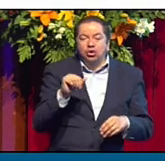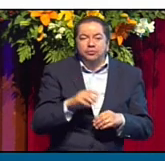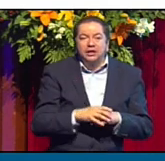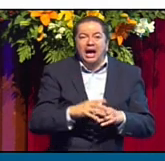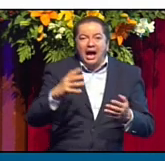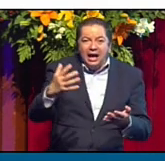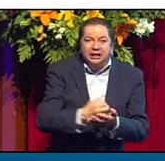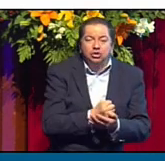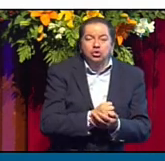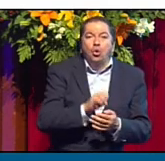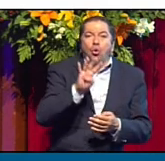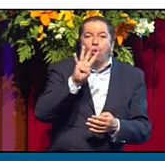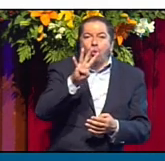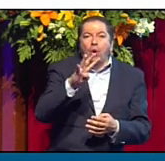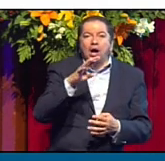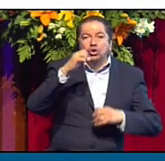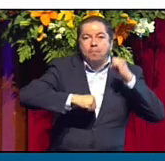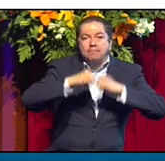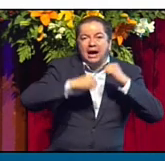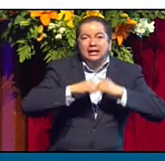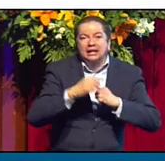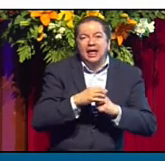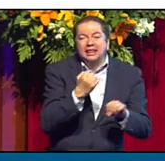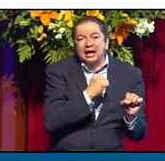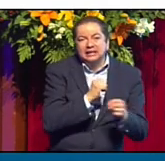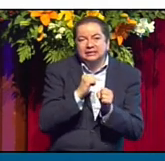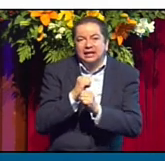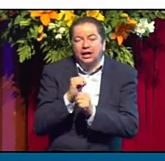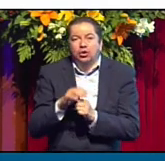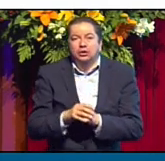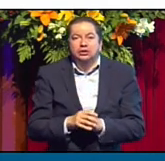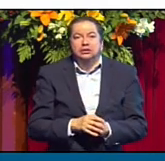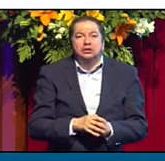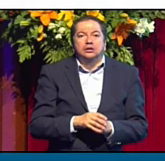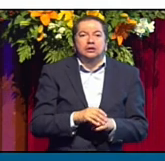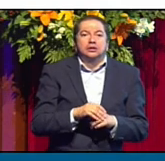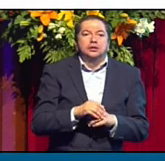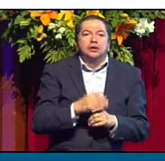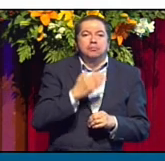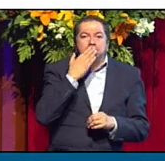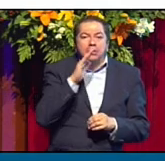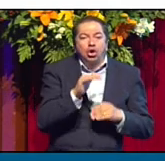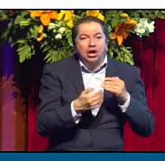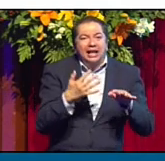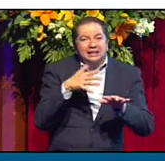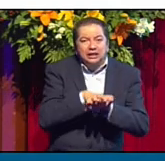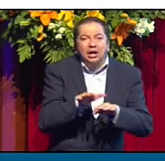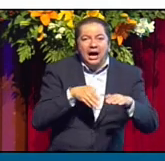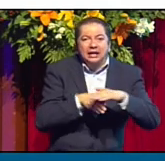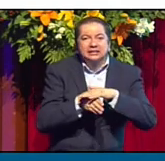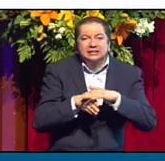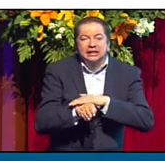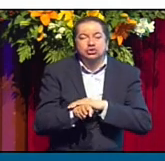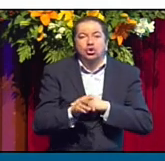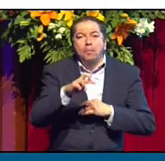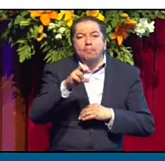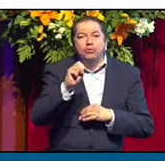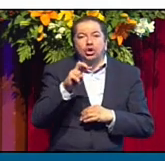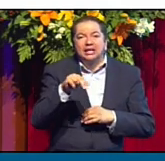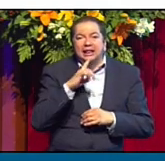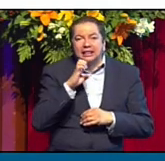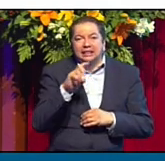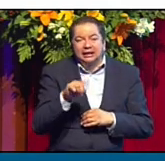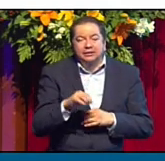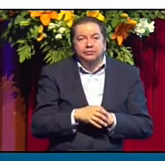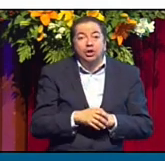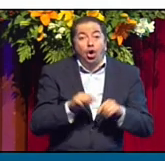adquisición de 4 maquinarias de aseo de la comuna de Vicuña, de qué comuna estamos hablando, mejoramiento integral del acceso poniente de nuestra